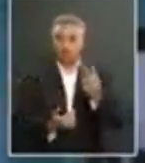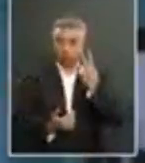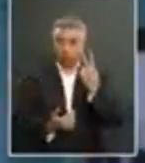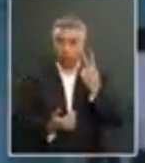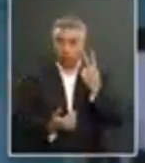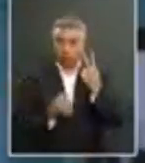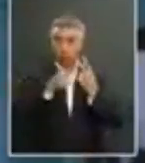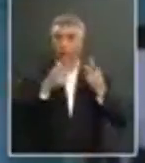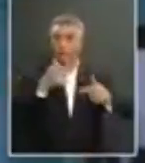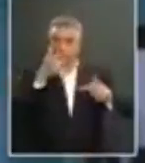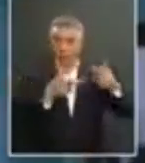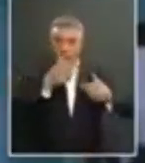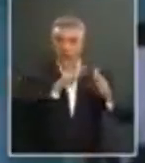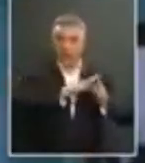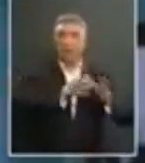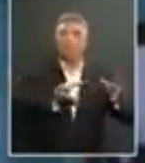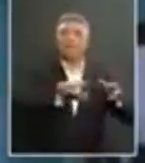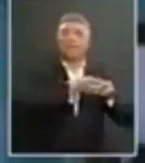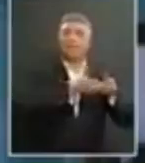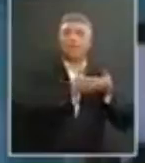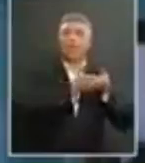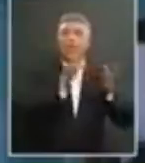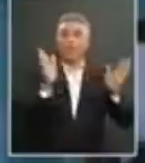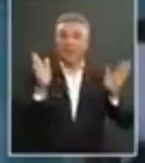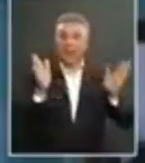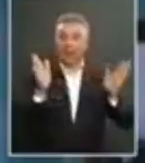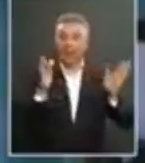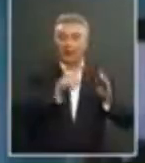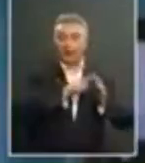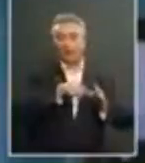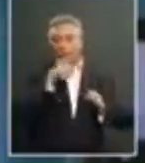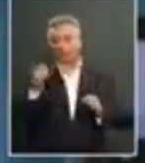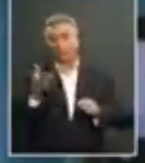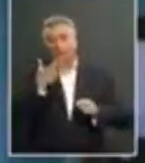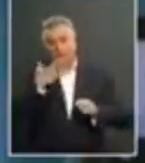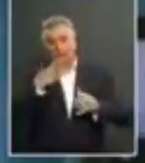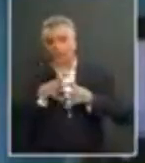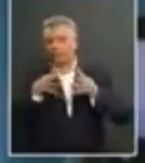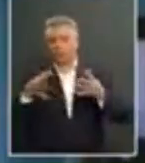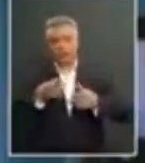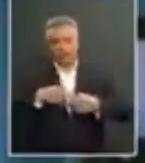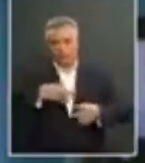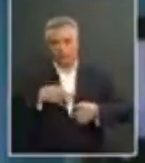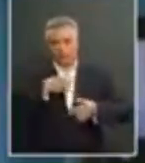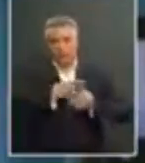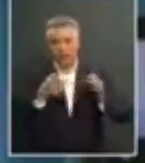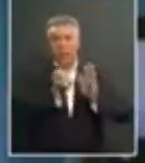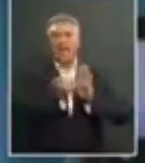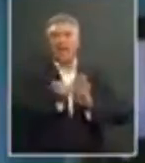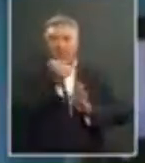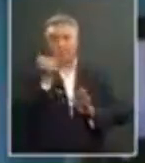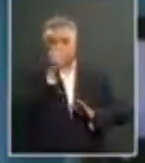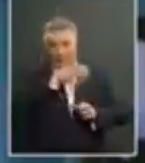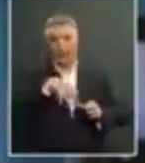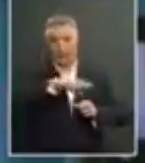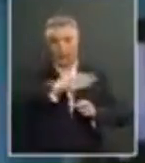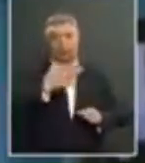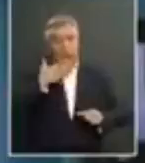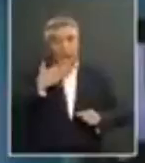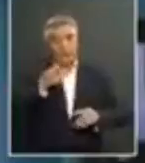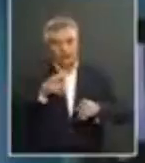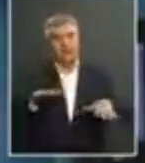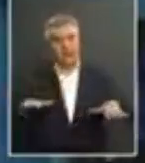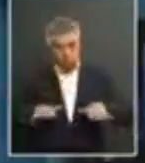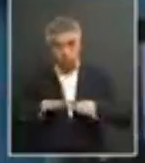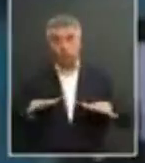bien importantes, como es el Partido Liberal y el Nuevo Trato. Una enorme ciudadanía independiente que forma parte también de este esfuerzo y por lo